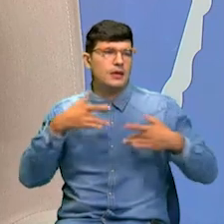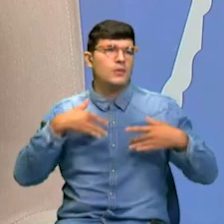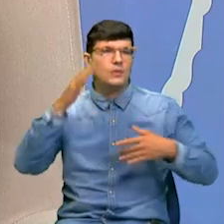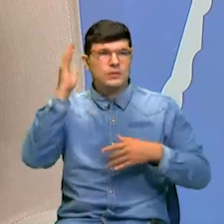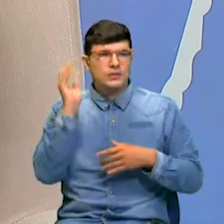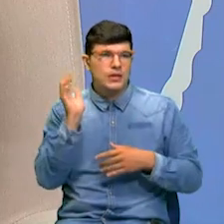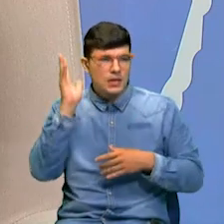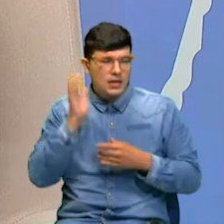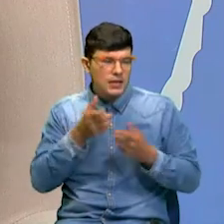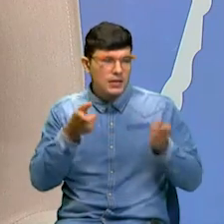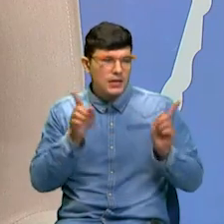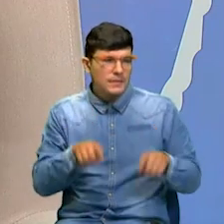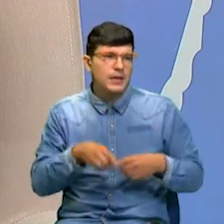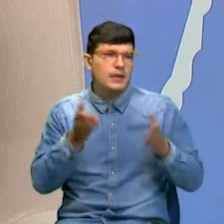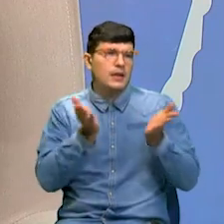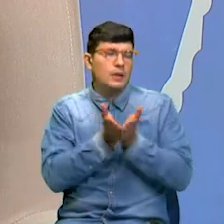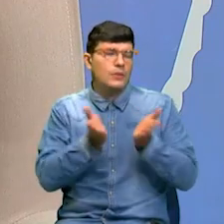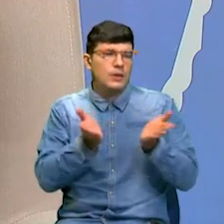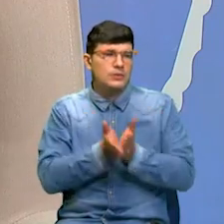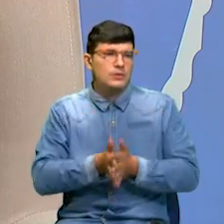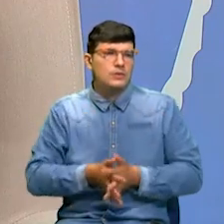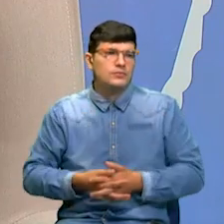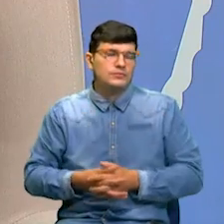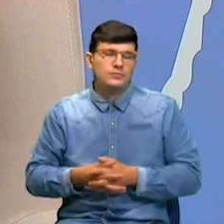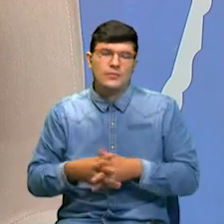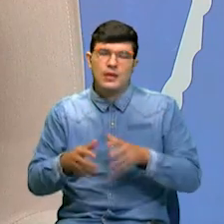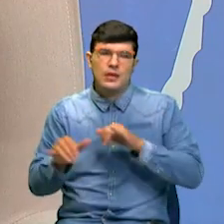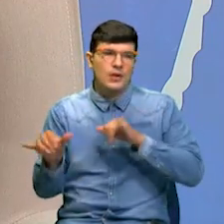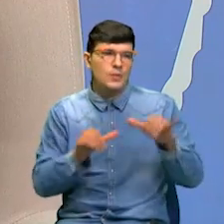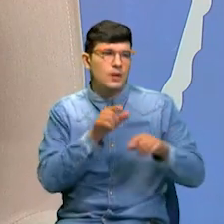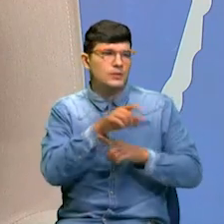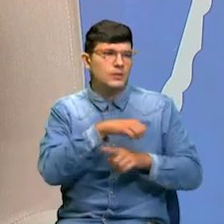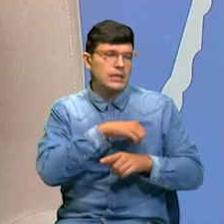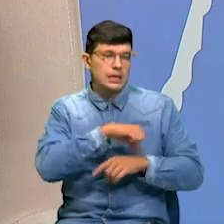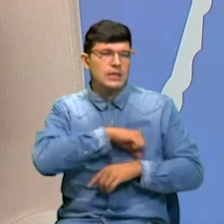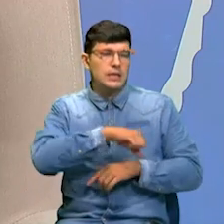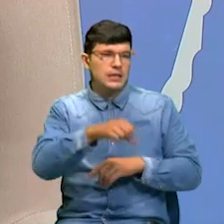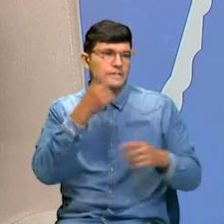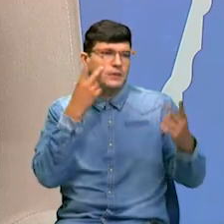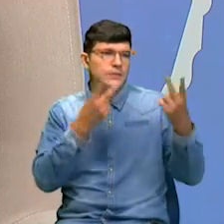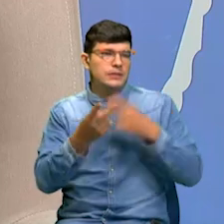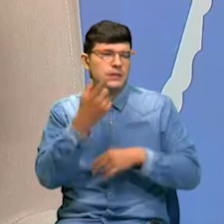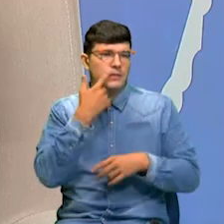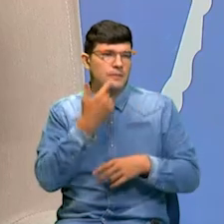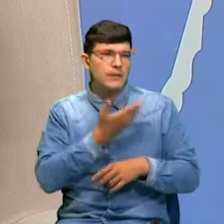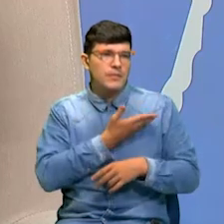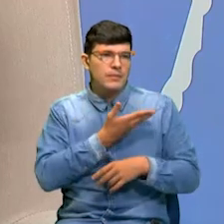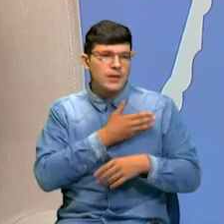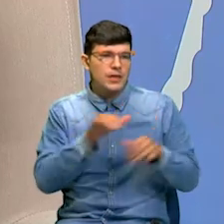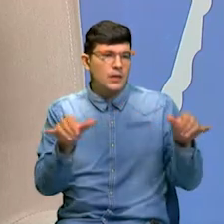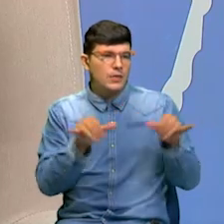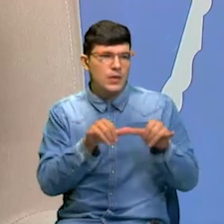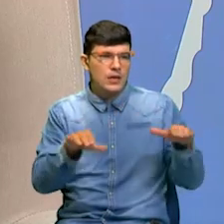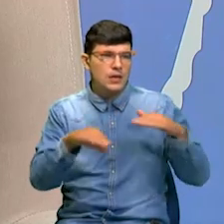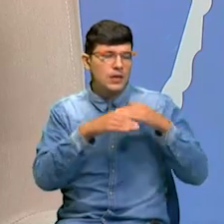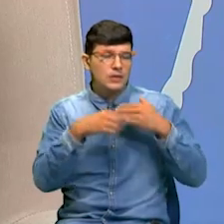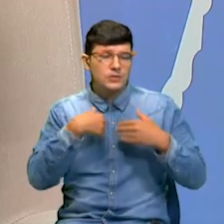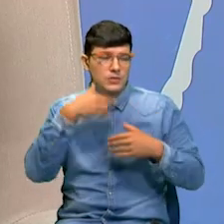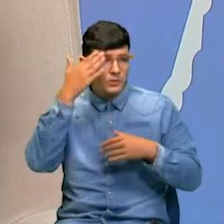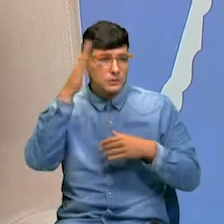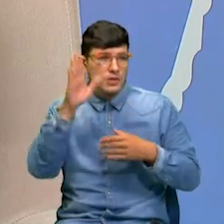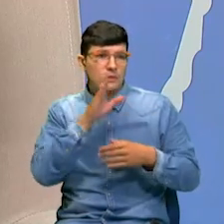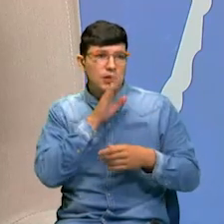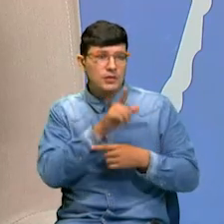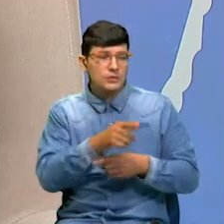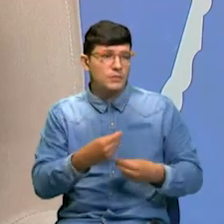social, a la educación. Igual pues tiene el derecho a visitas de padre y madre. No sé en este momento con quién vivirá el